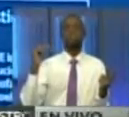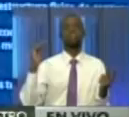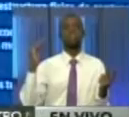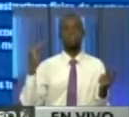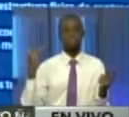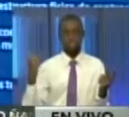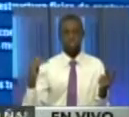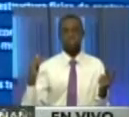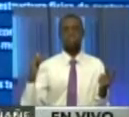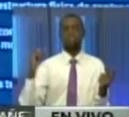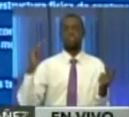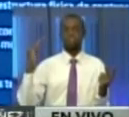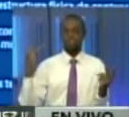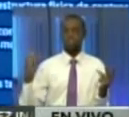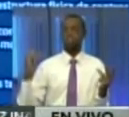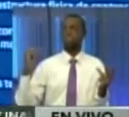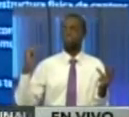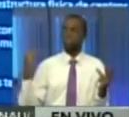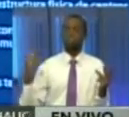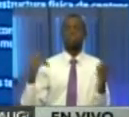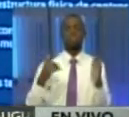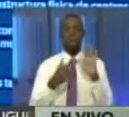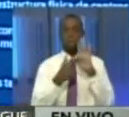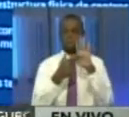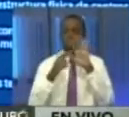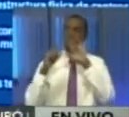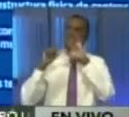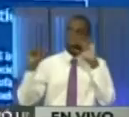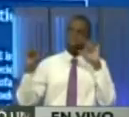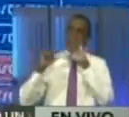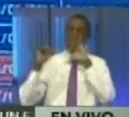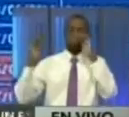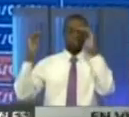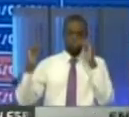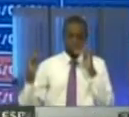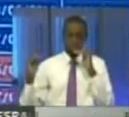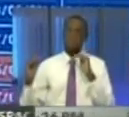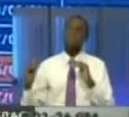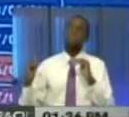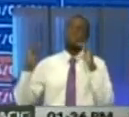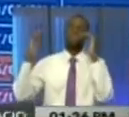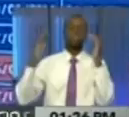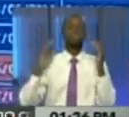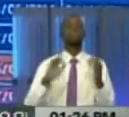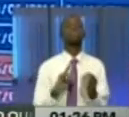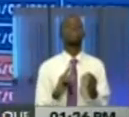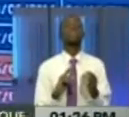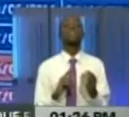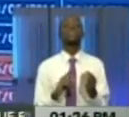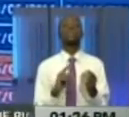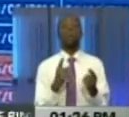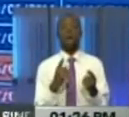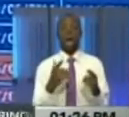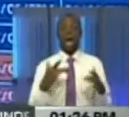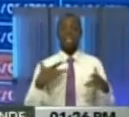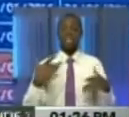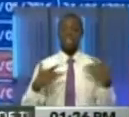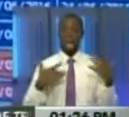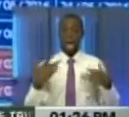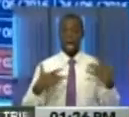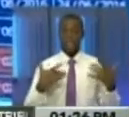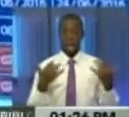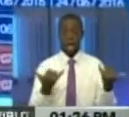Podemos verlas como se ven, como se destacan allí. Volvamos a la primera. Unas actividades que están ahorita, las tenemos